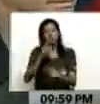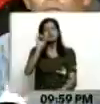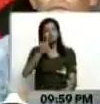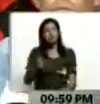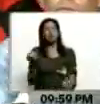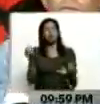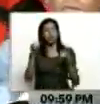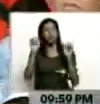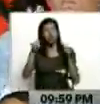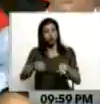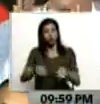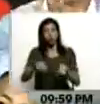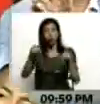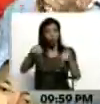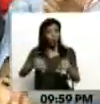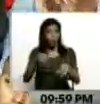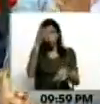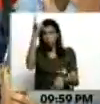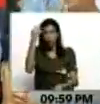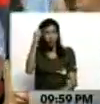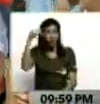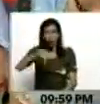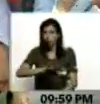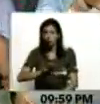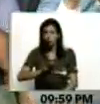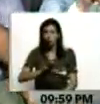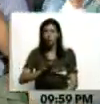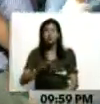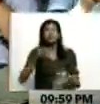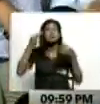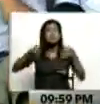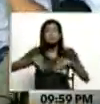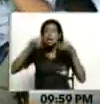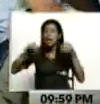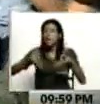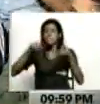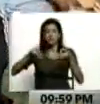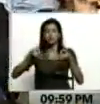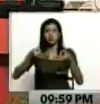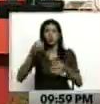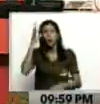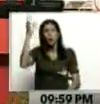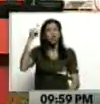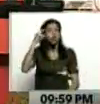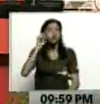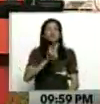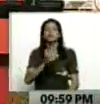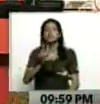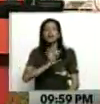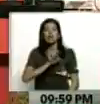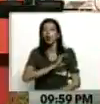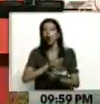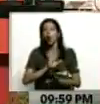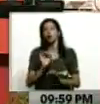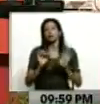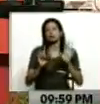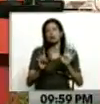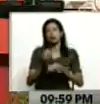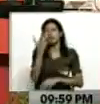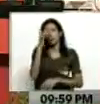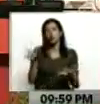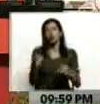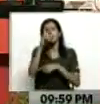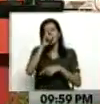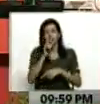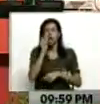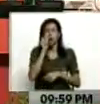honores estoy de acuerdo no hoy por siempre no acordarnos solo el 23 de de enero el